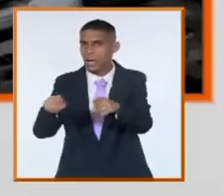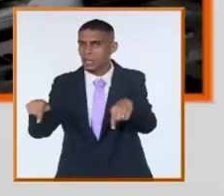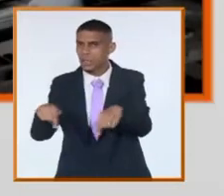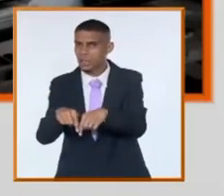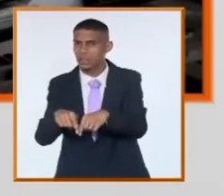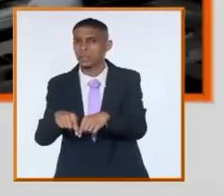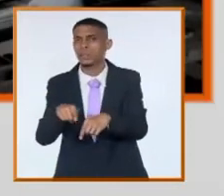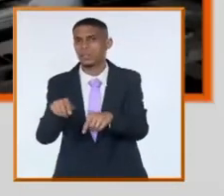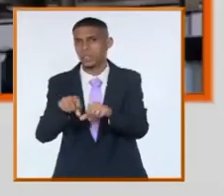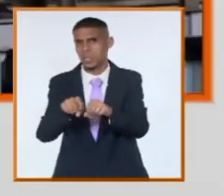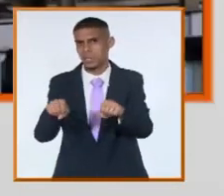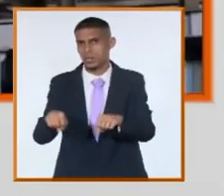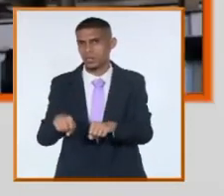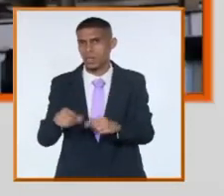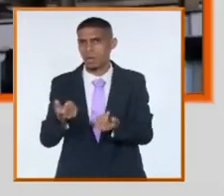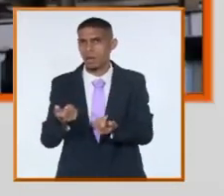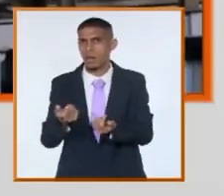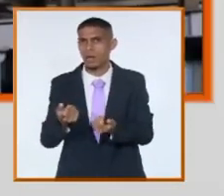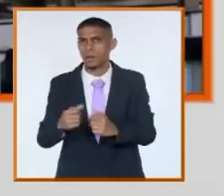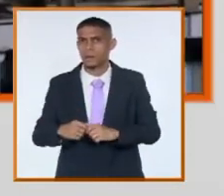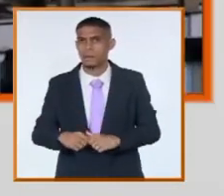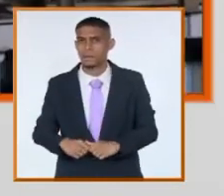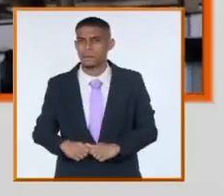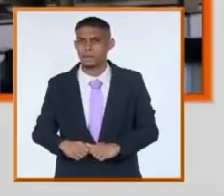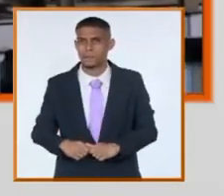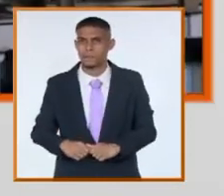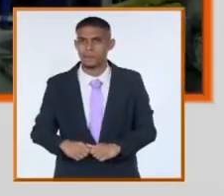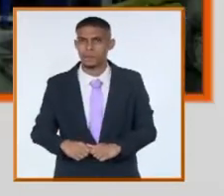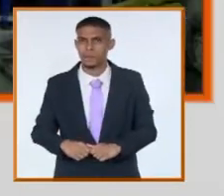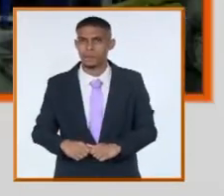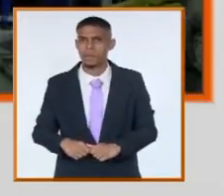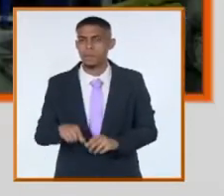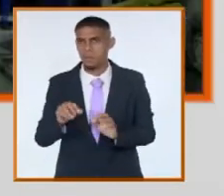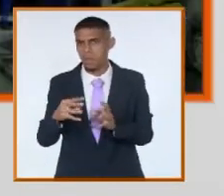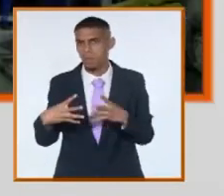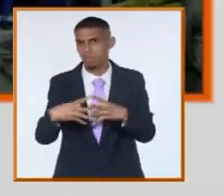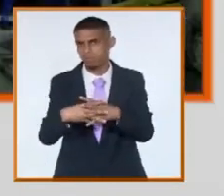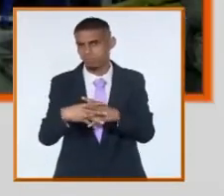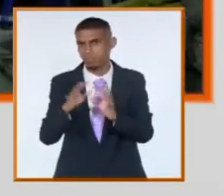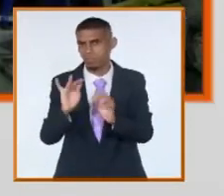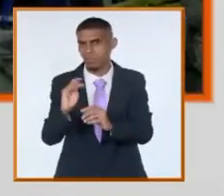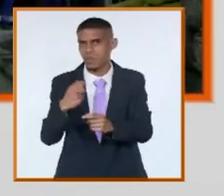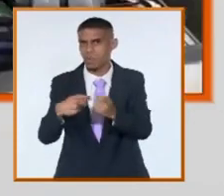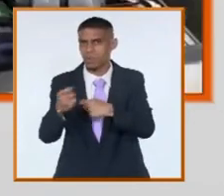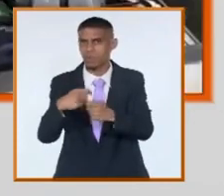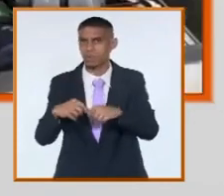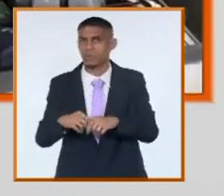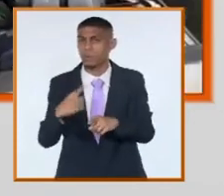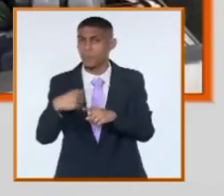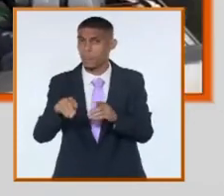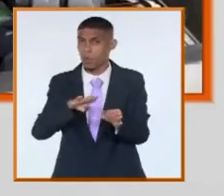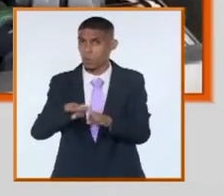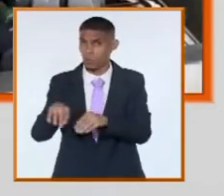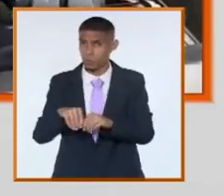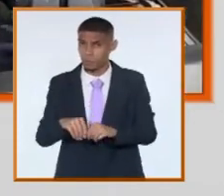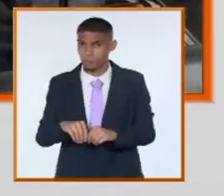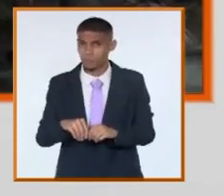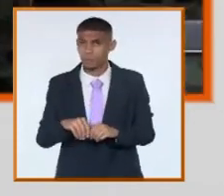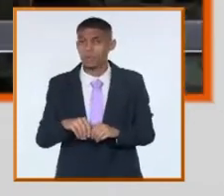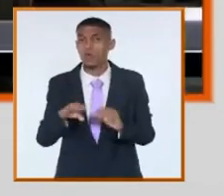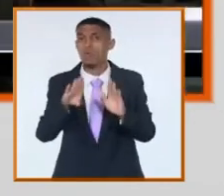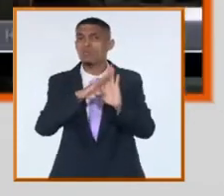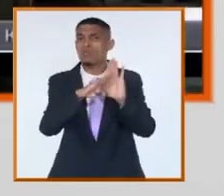estamos un sistema con con estas inversiones está el programa de desarrollo de la agricultura fundamentalmente